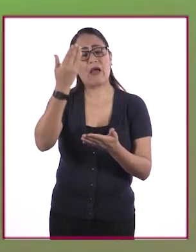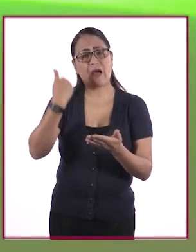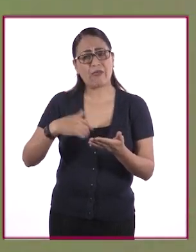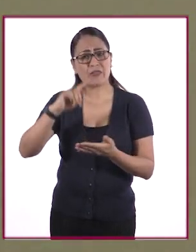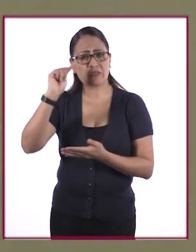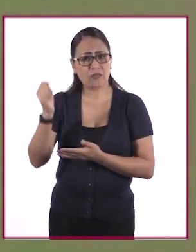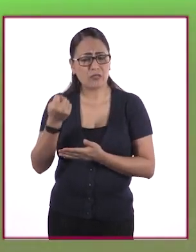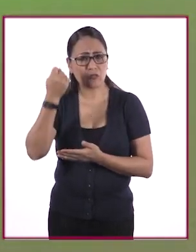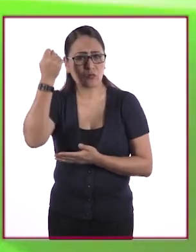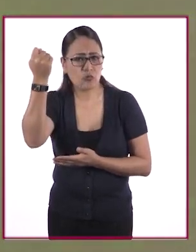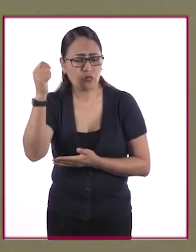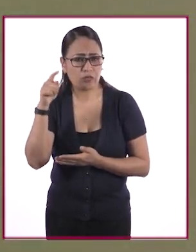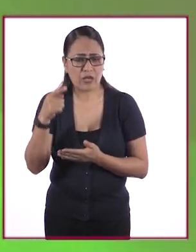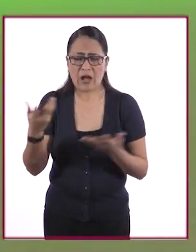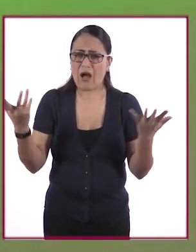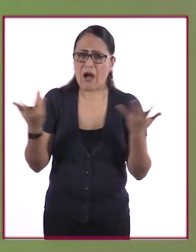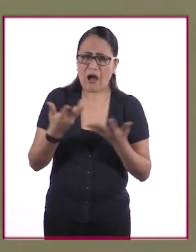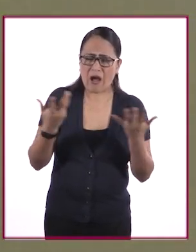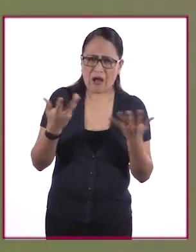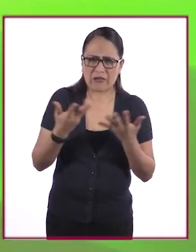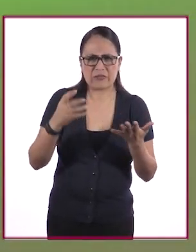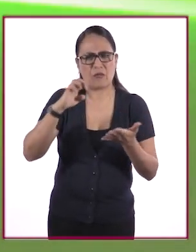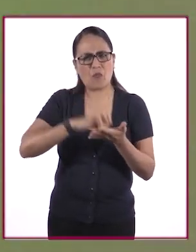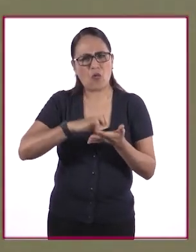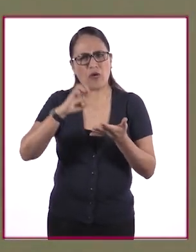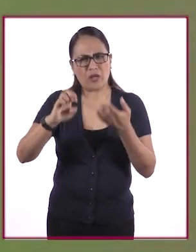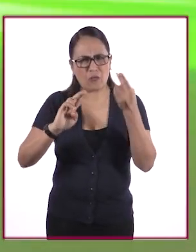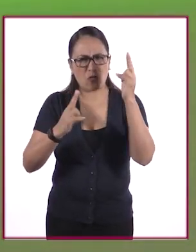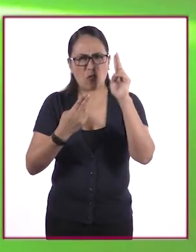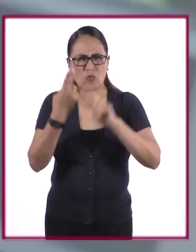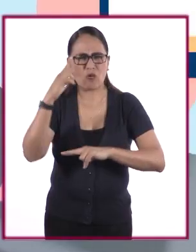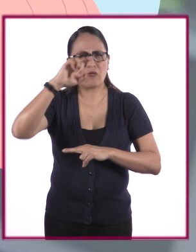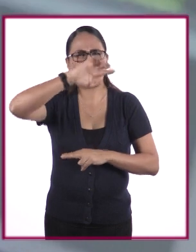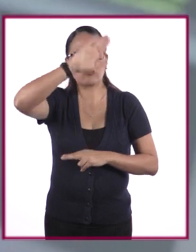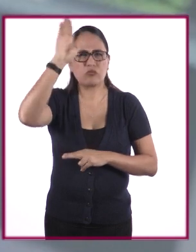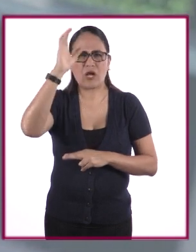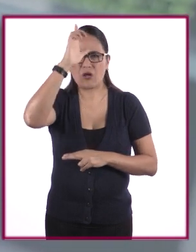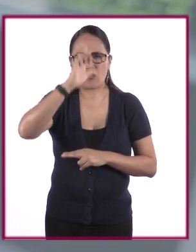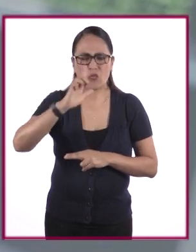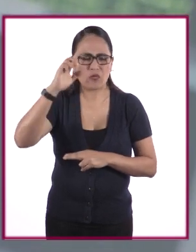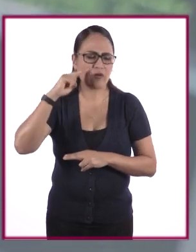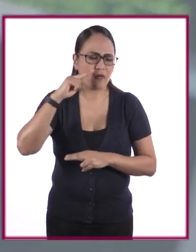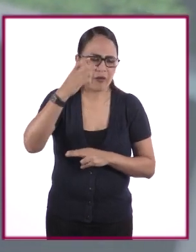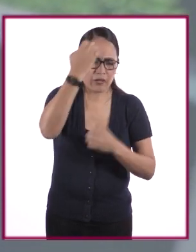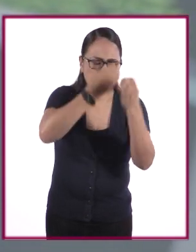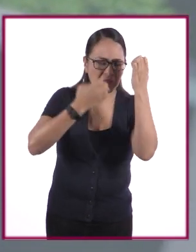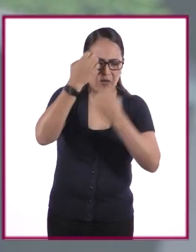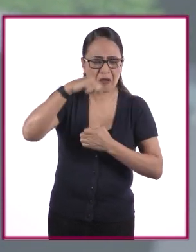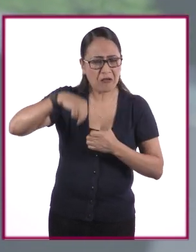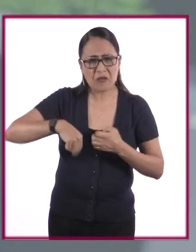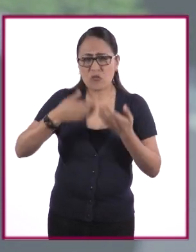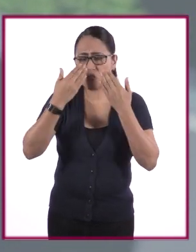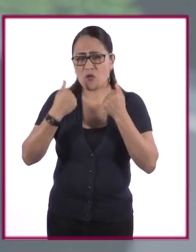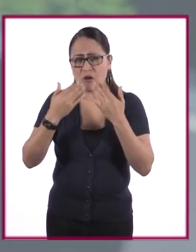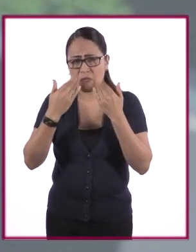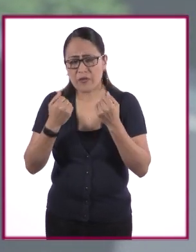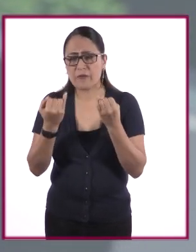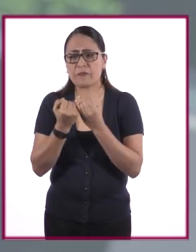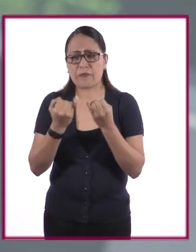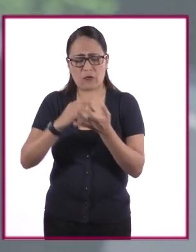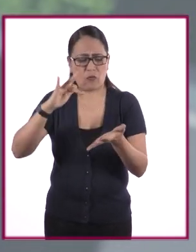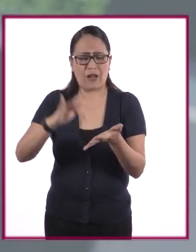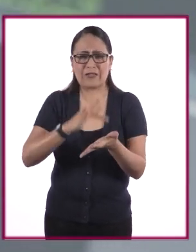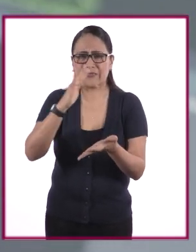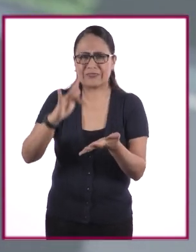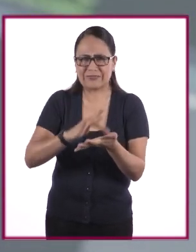tecnologías desarrolladas para realizar la exploración espacial. Asimismo, las pantallas táctiles que actualmente ocupamos